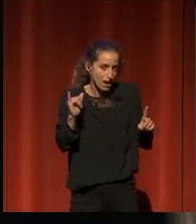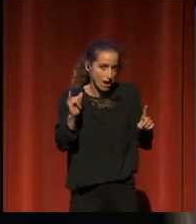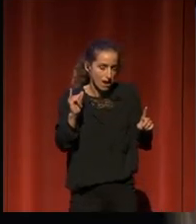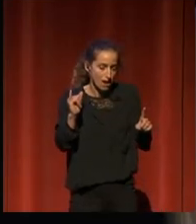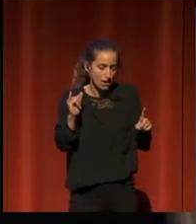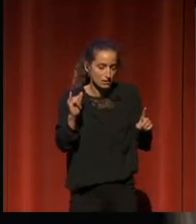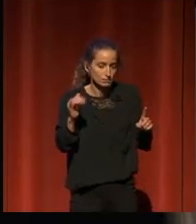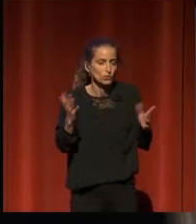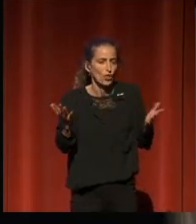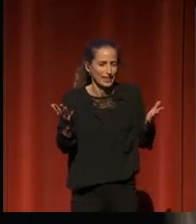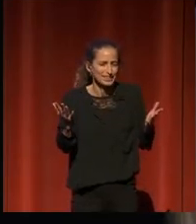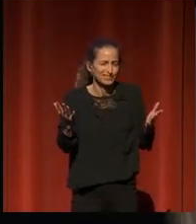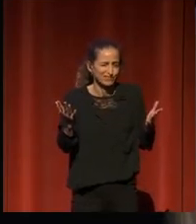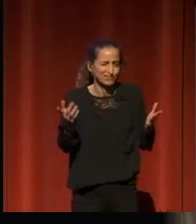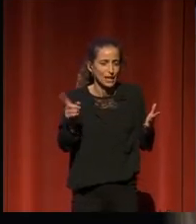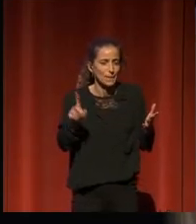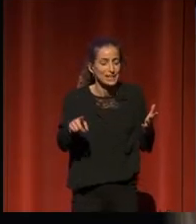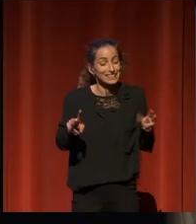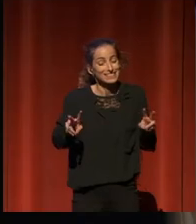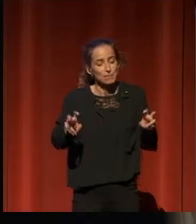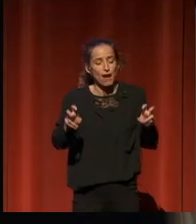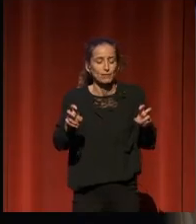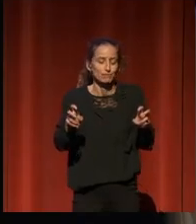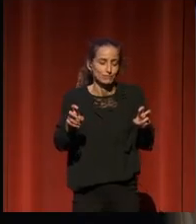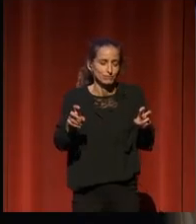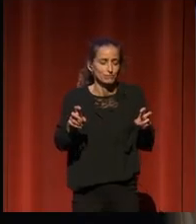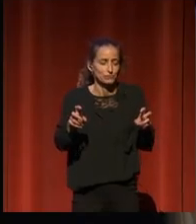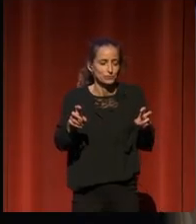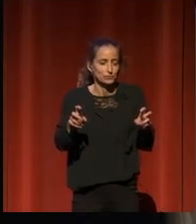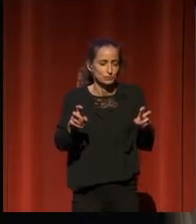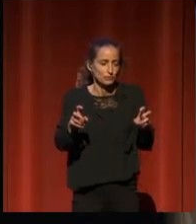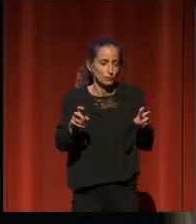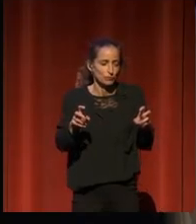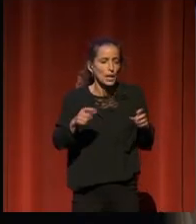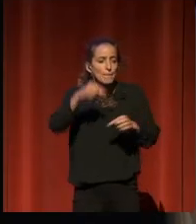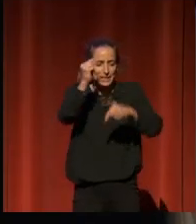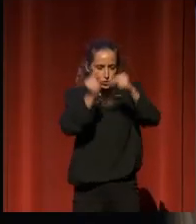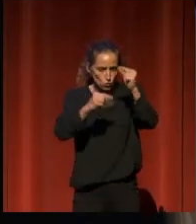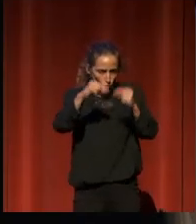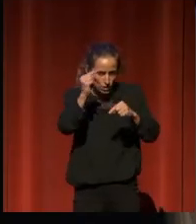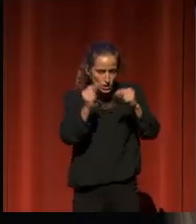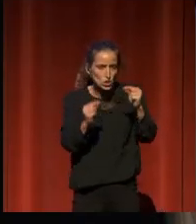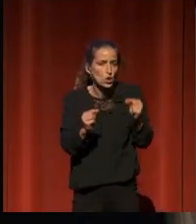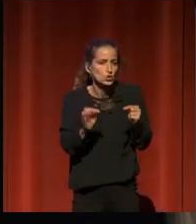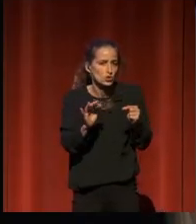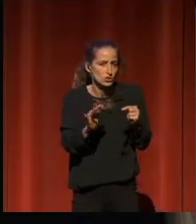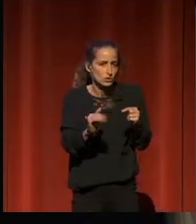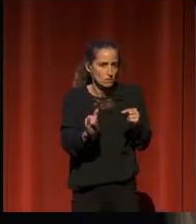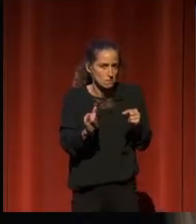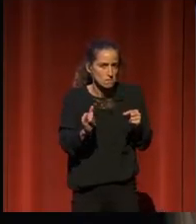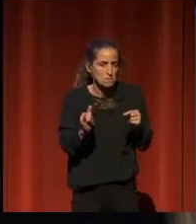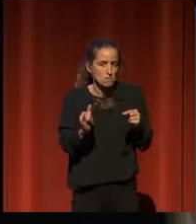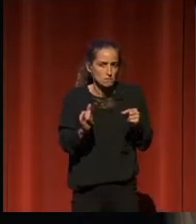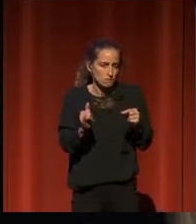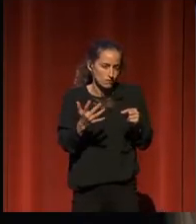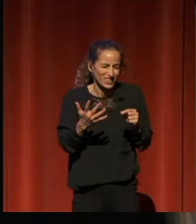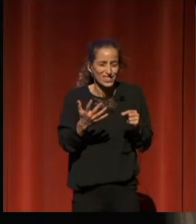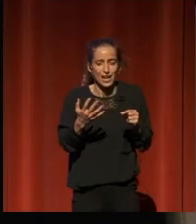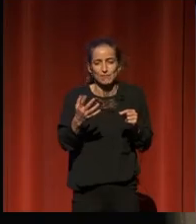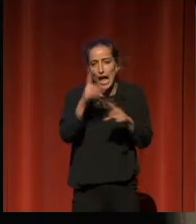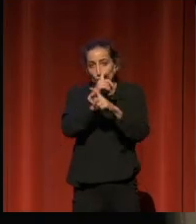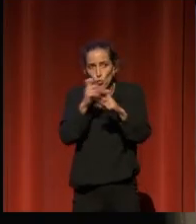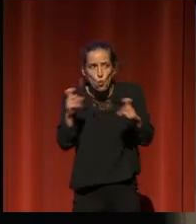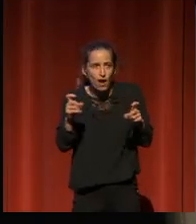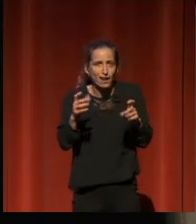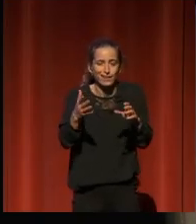procedimientos también por el presupuesto y en nuestra reunión anual tiene que haber un acuerdo o